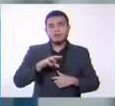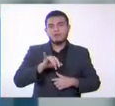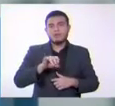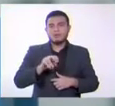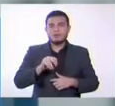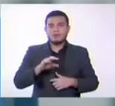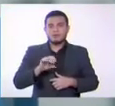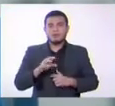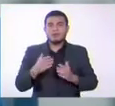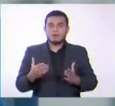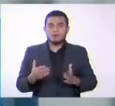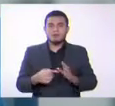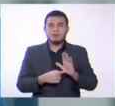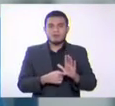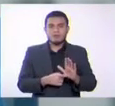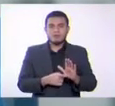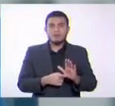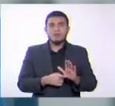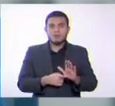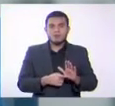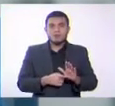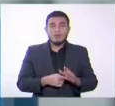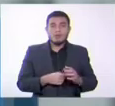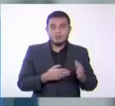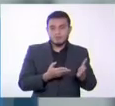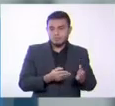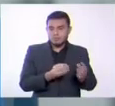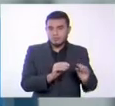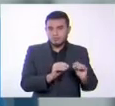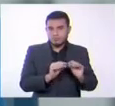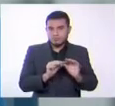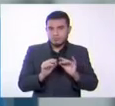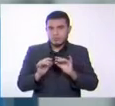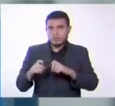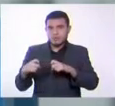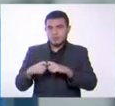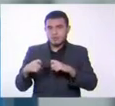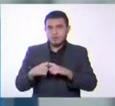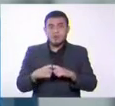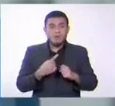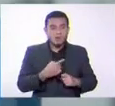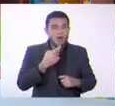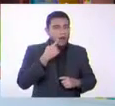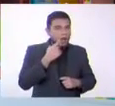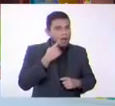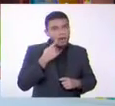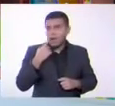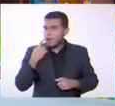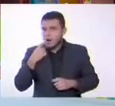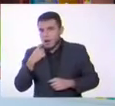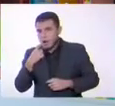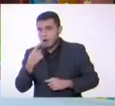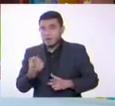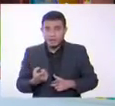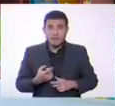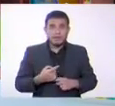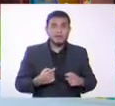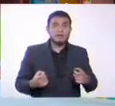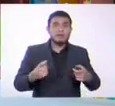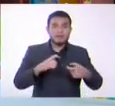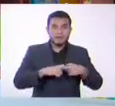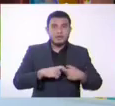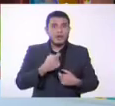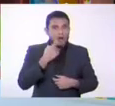el que se da por transferencia de electrones de un metal a un no metal. el enlace metálico que se da